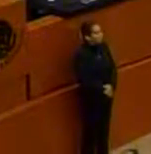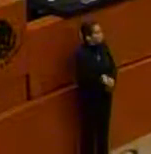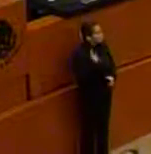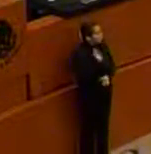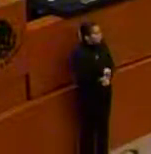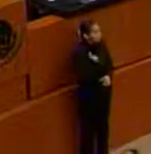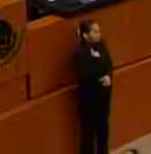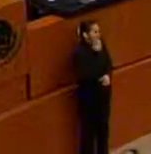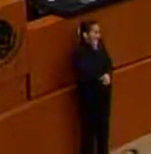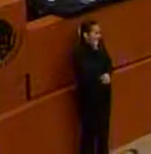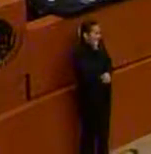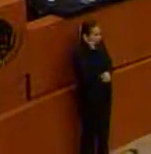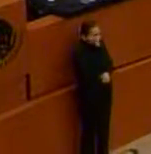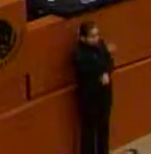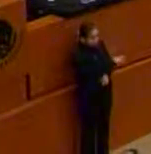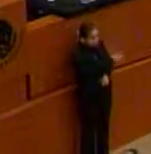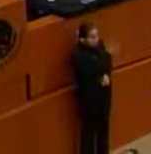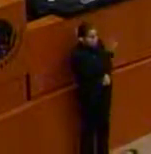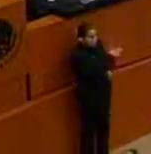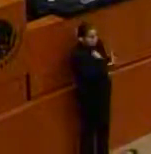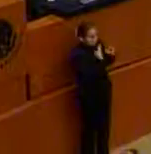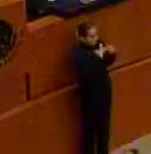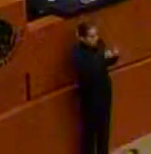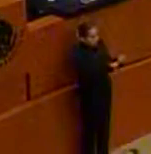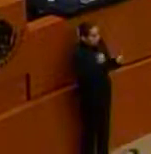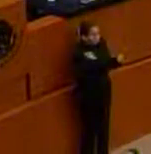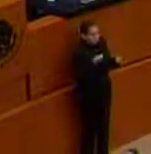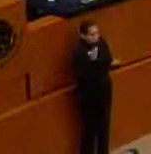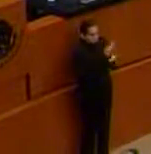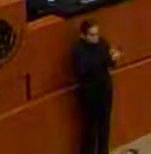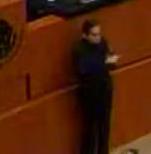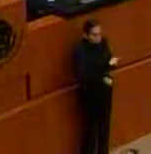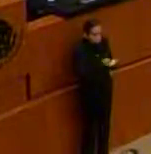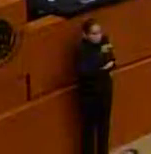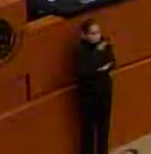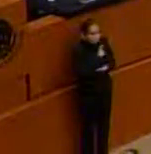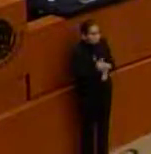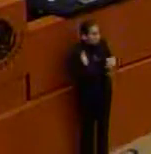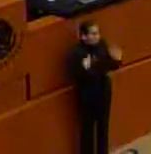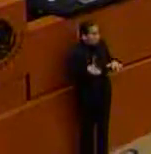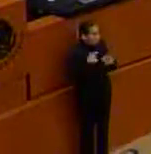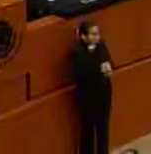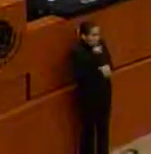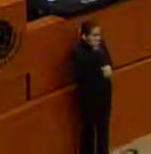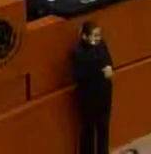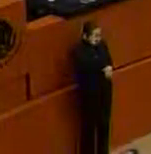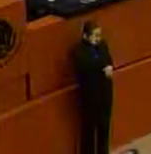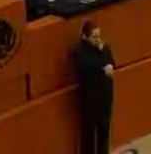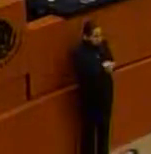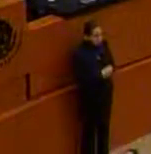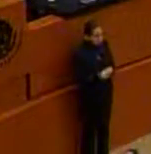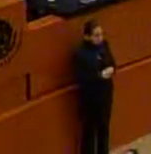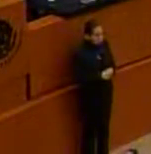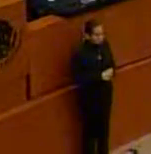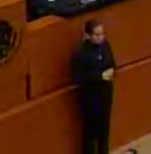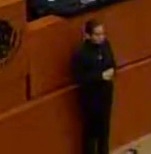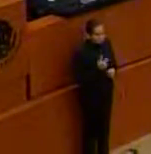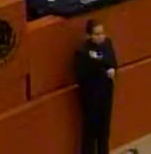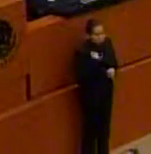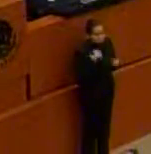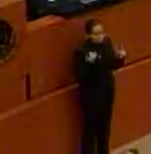Claro, la medida lo que pretende es paliar la caída de los ingresos del crudo, y lo quiere